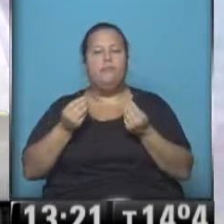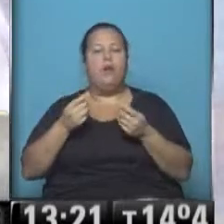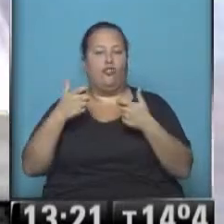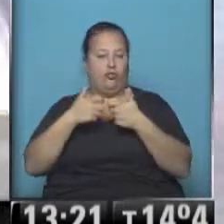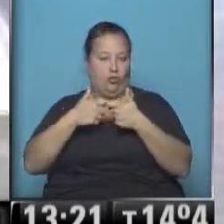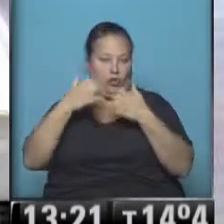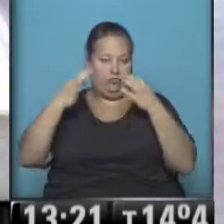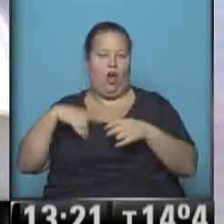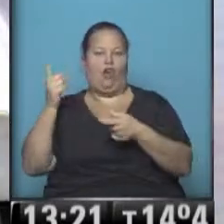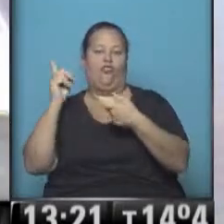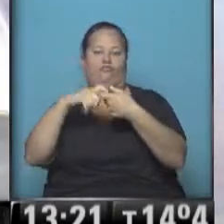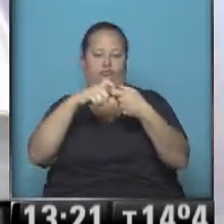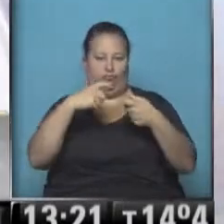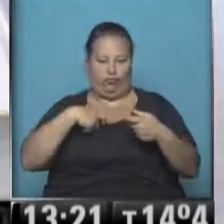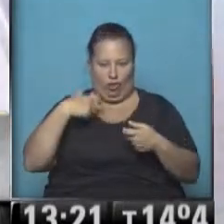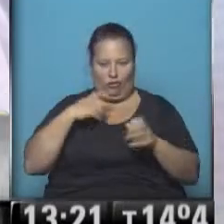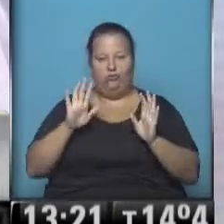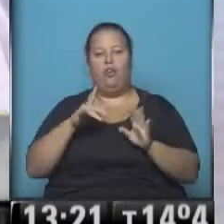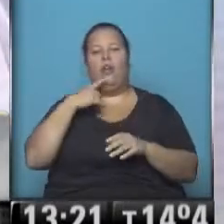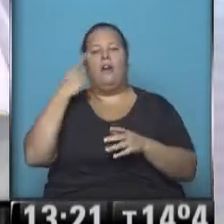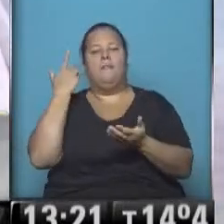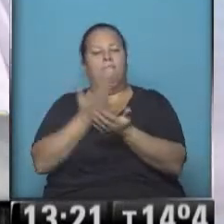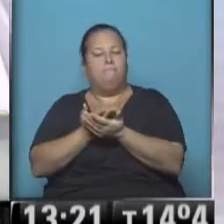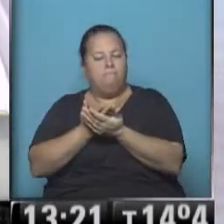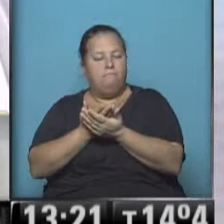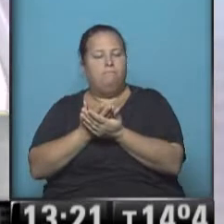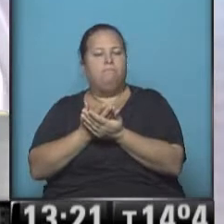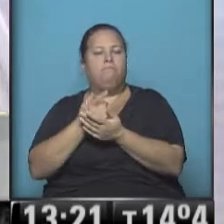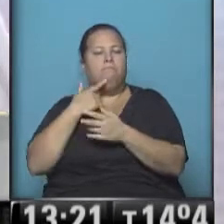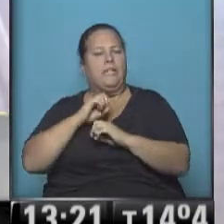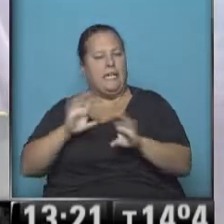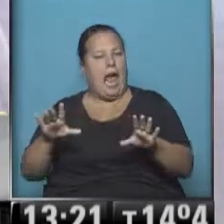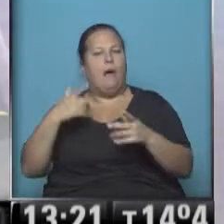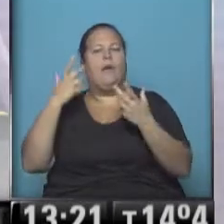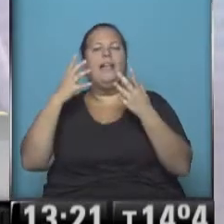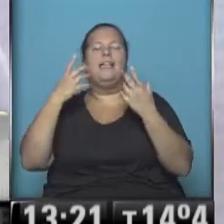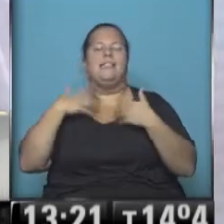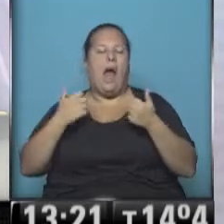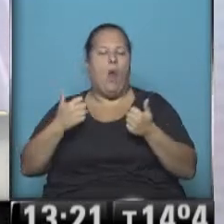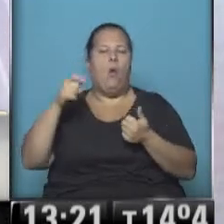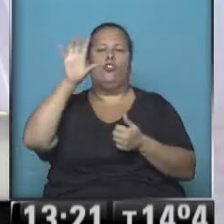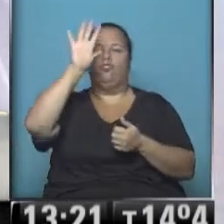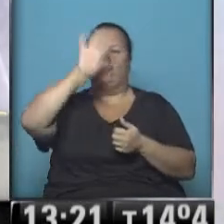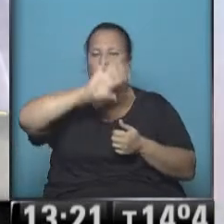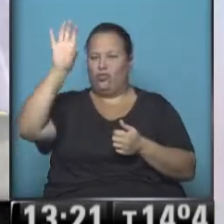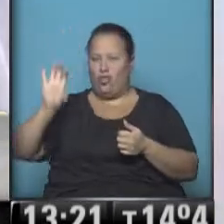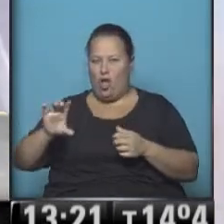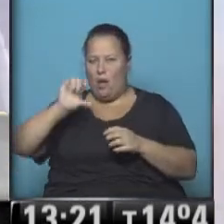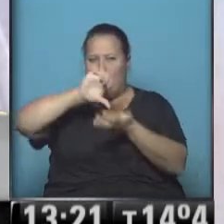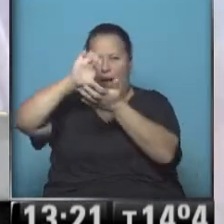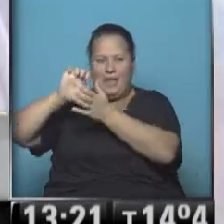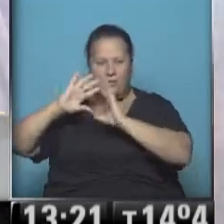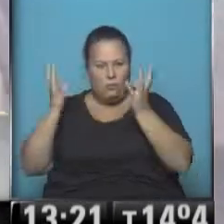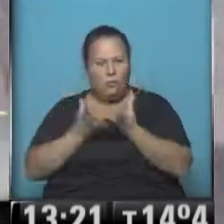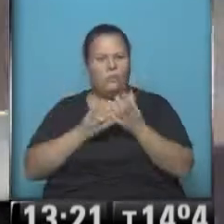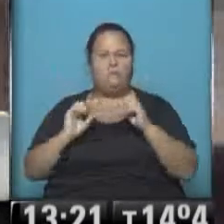plenos y los asociados este plantean una situación que sea dramática los sistemas de salud de todos los países del mundo se encuentran